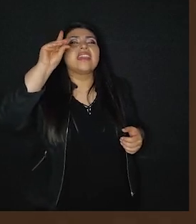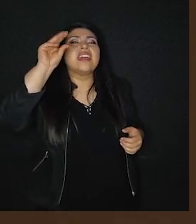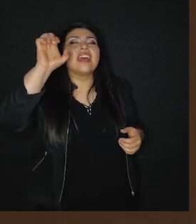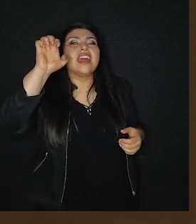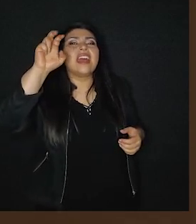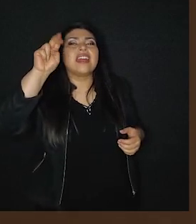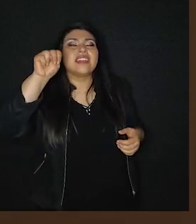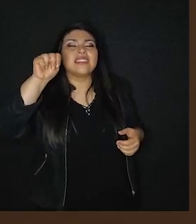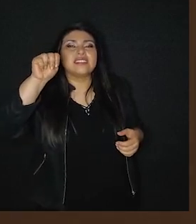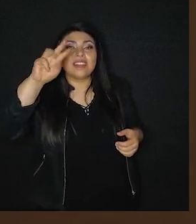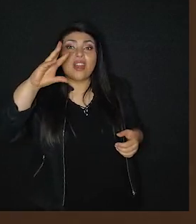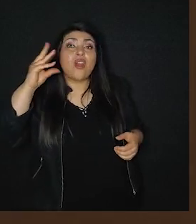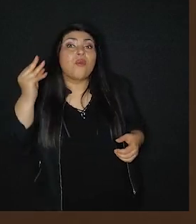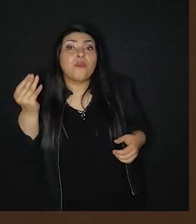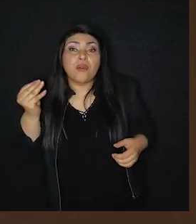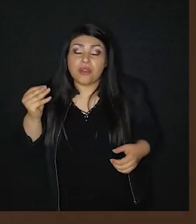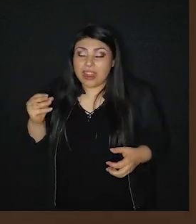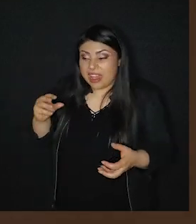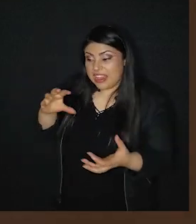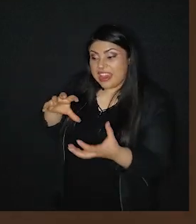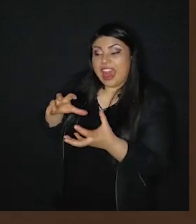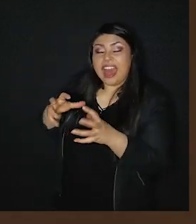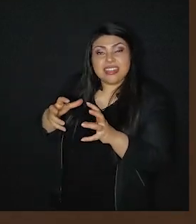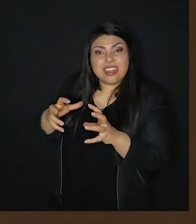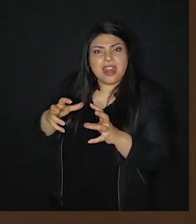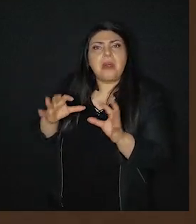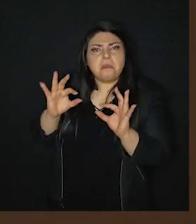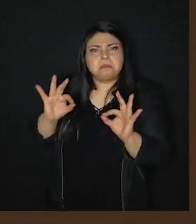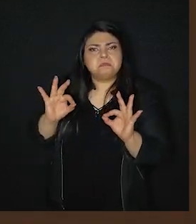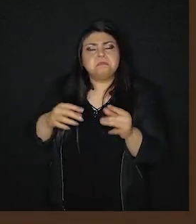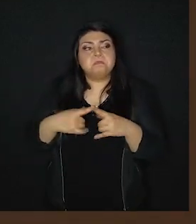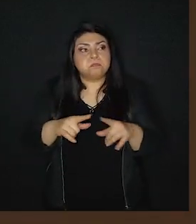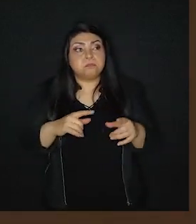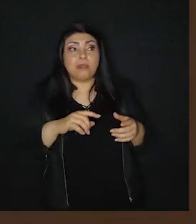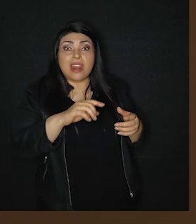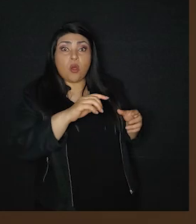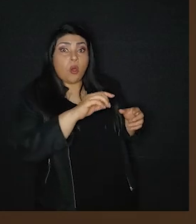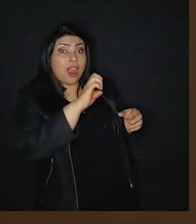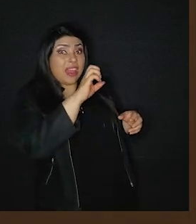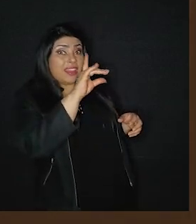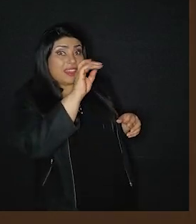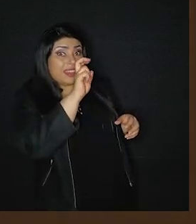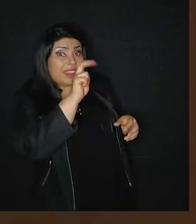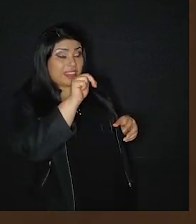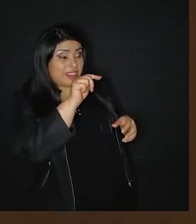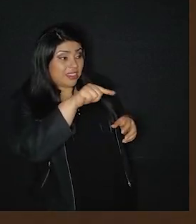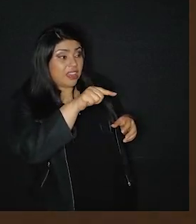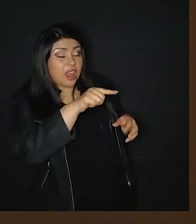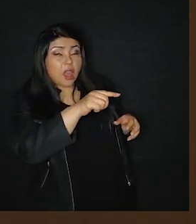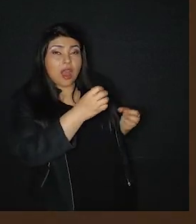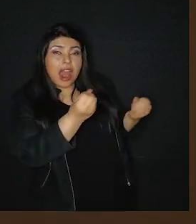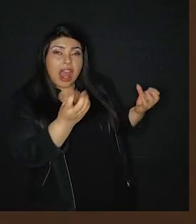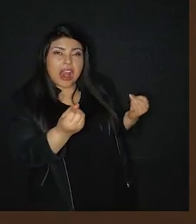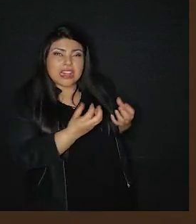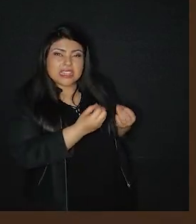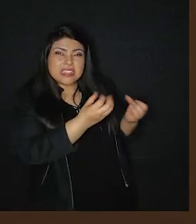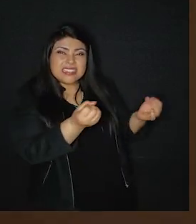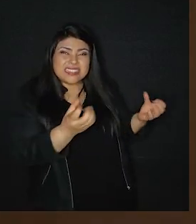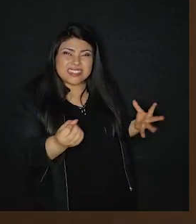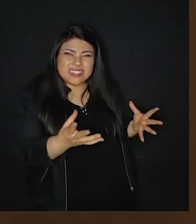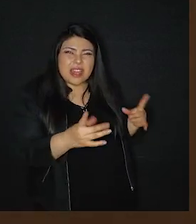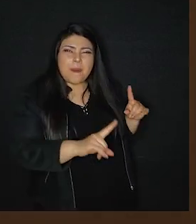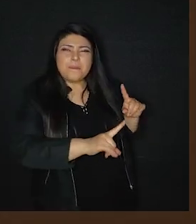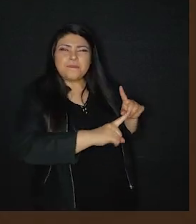El Edén era el lugar santísimo de la misma forma que creó el lugar Santo la tierra en